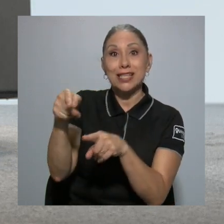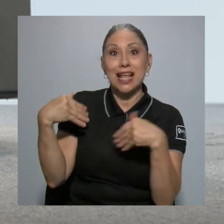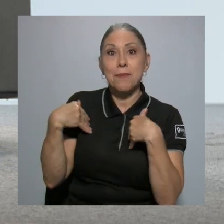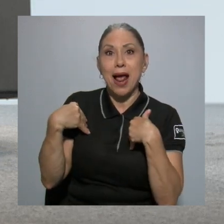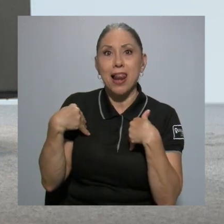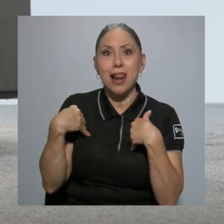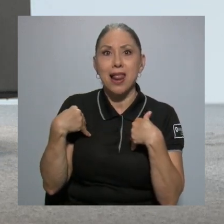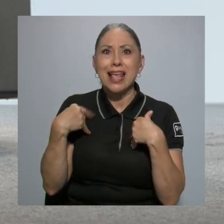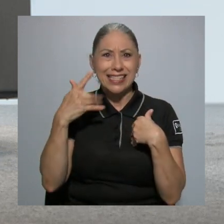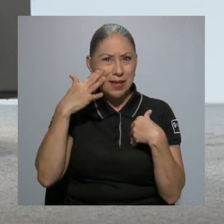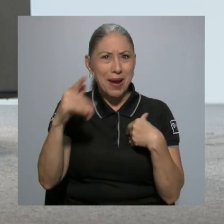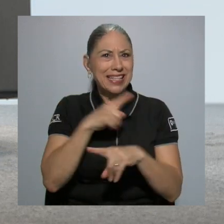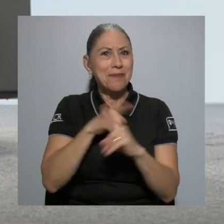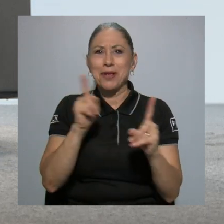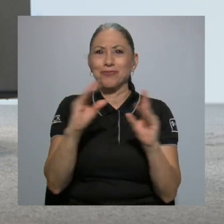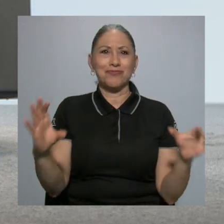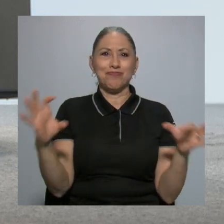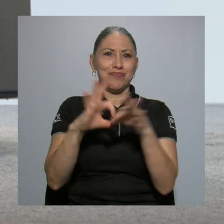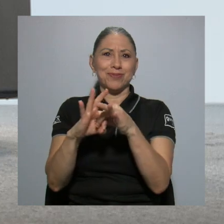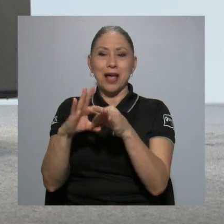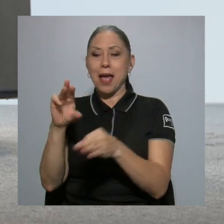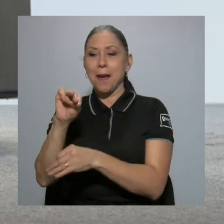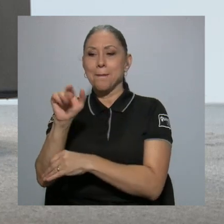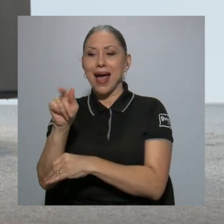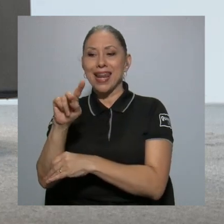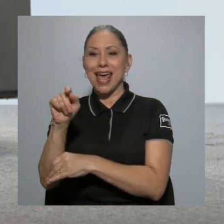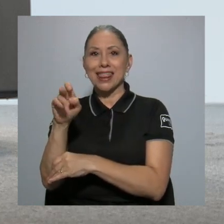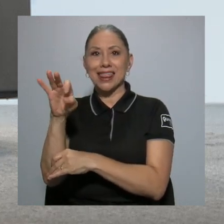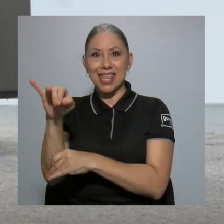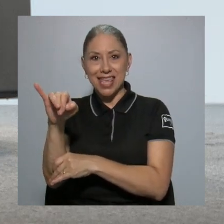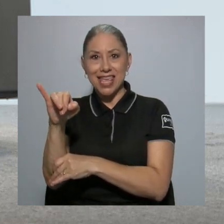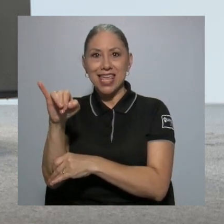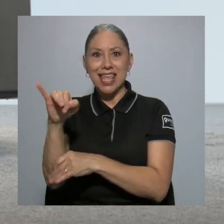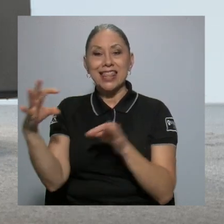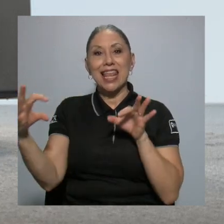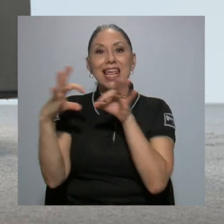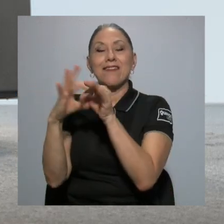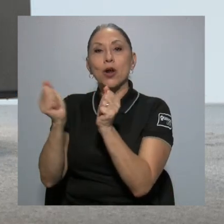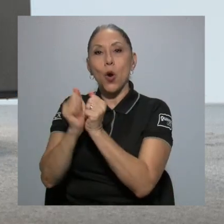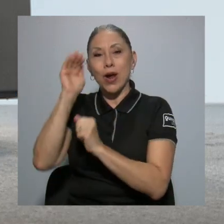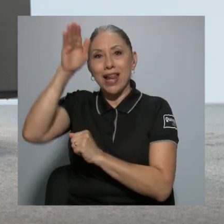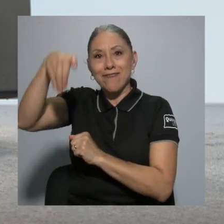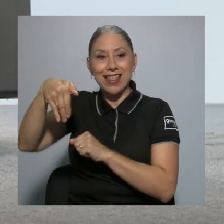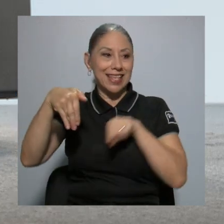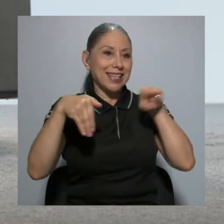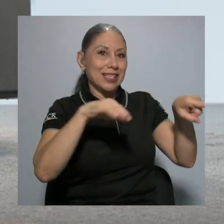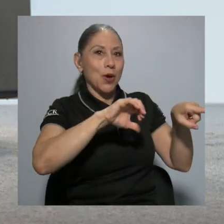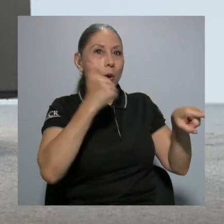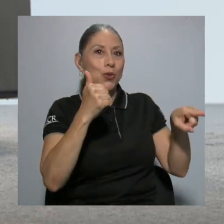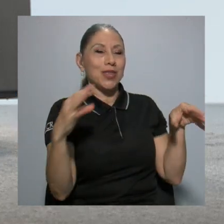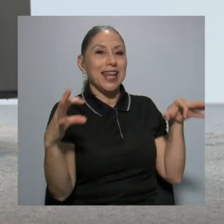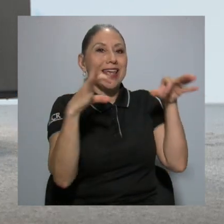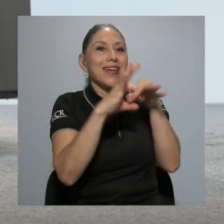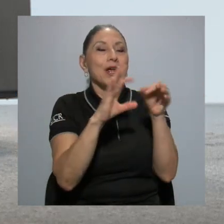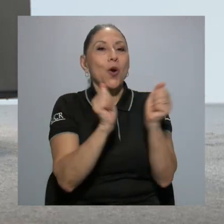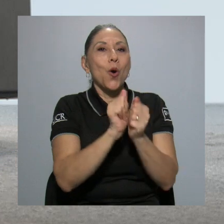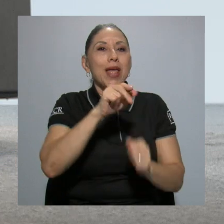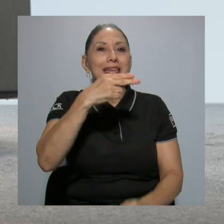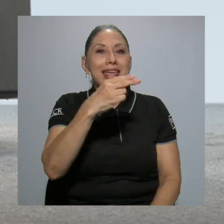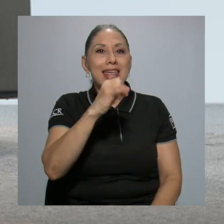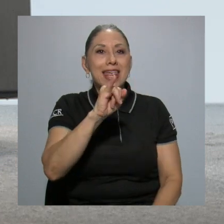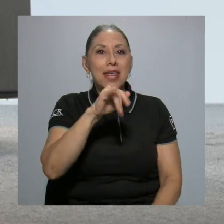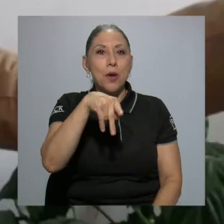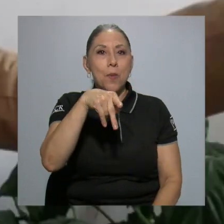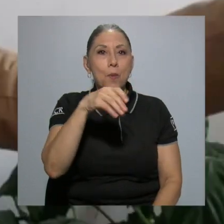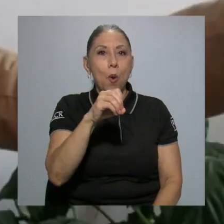Los manatíes tienen que ver con los elefantes y este señor tiene que ver con los hipopótamos, al final de todo, pero no son una familia muy